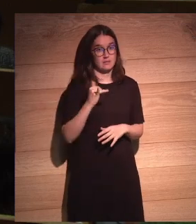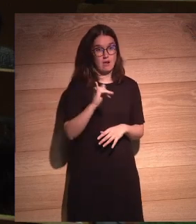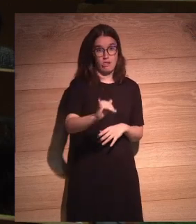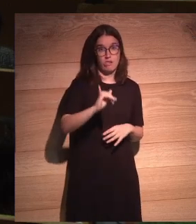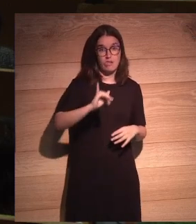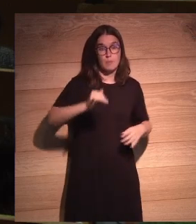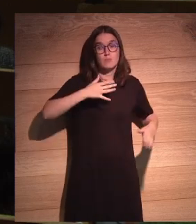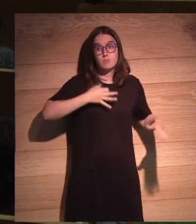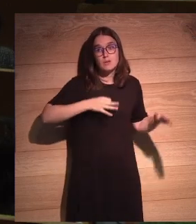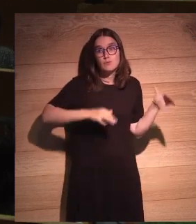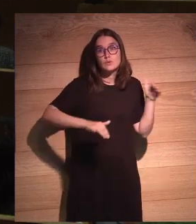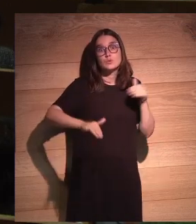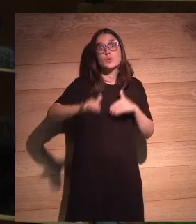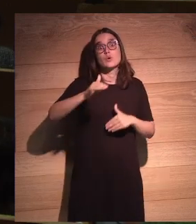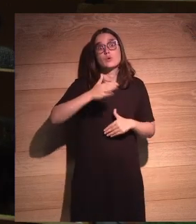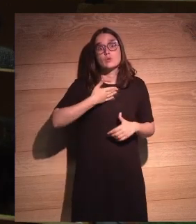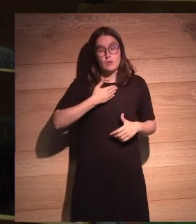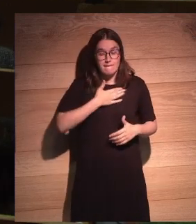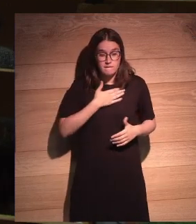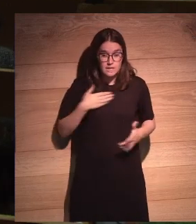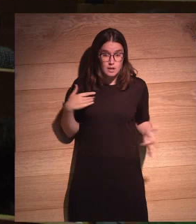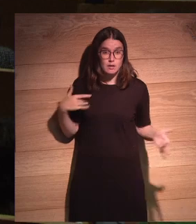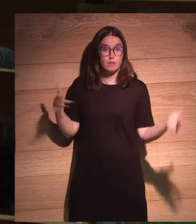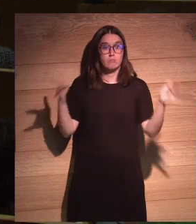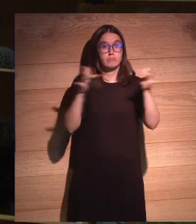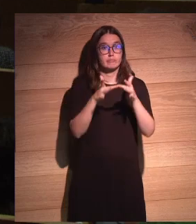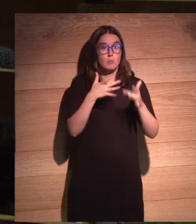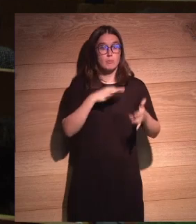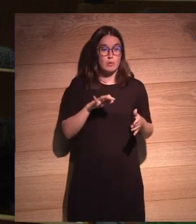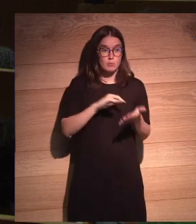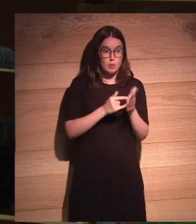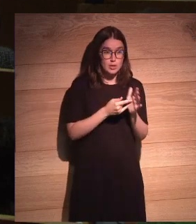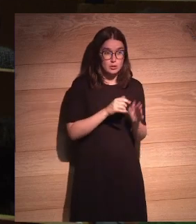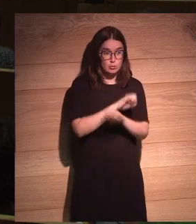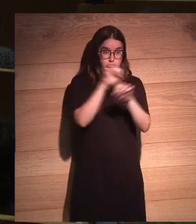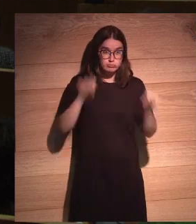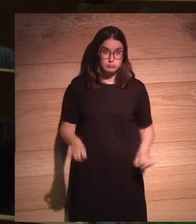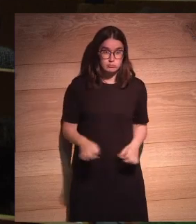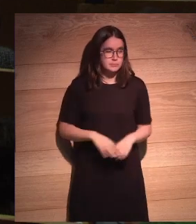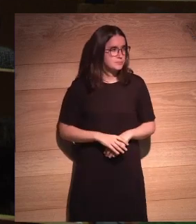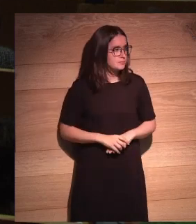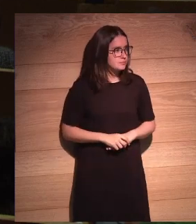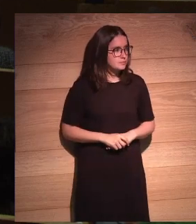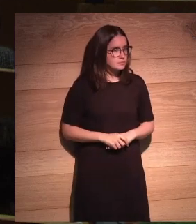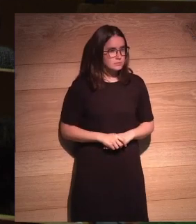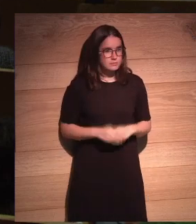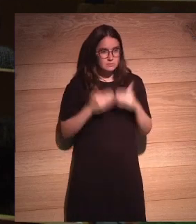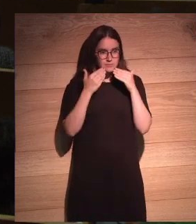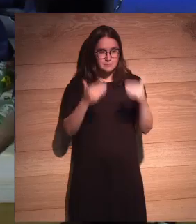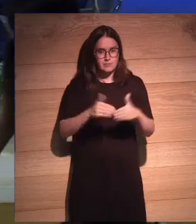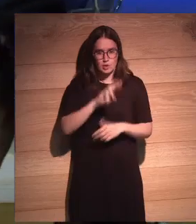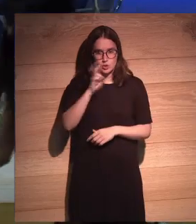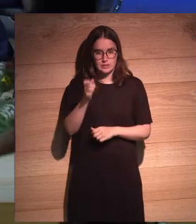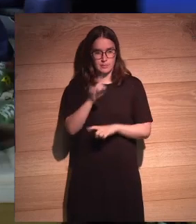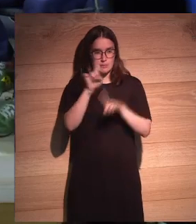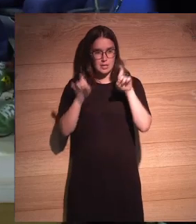ahí. En algún momento puede dar un paso al frente y podemos llevar el proyecto. Muchas gracias. Hay